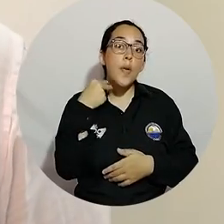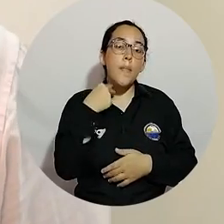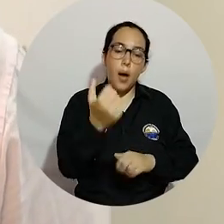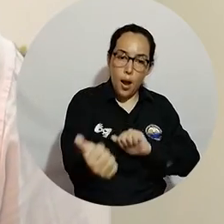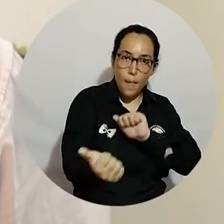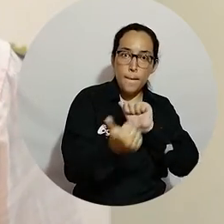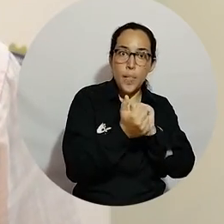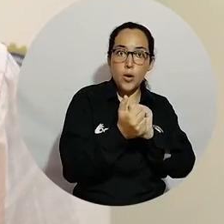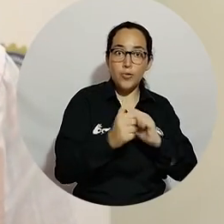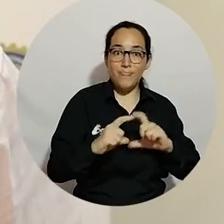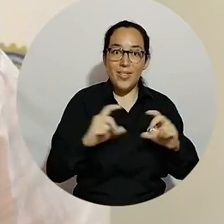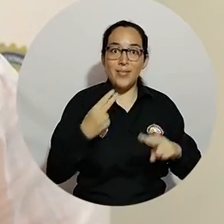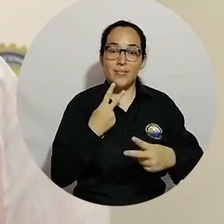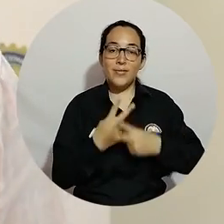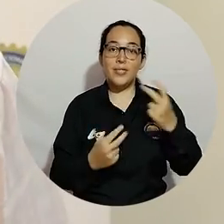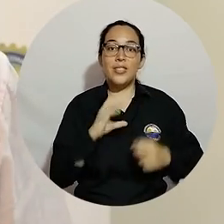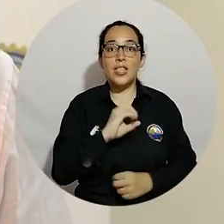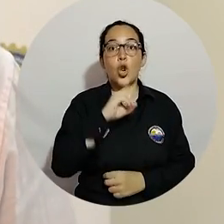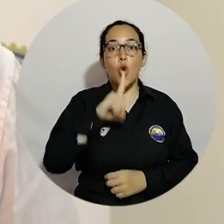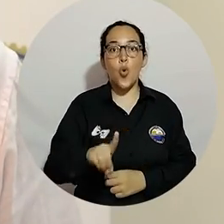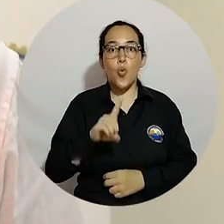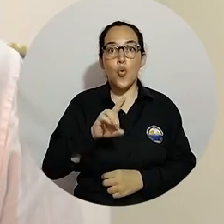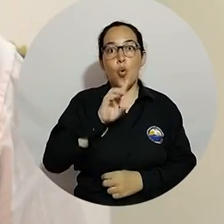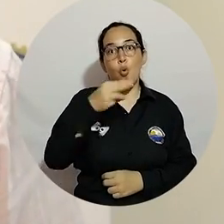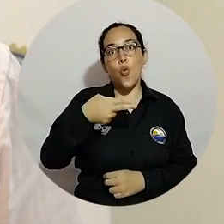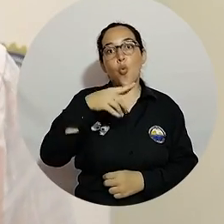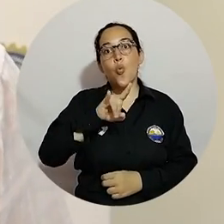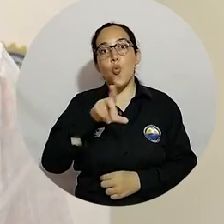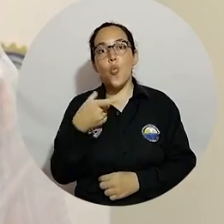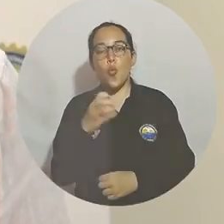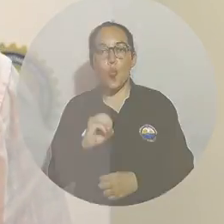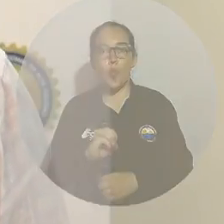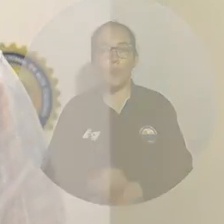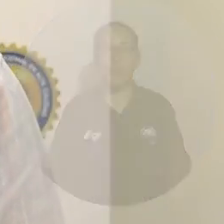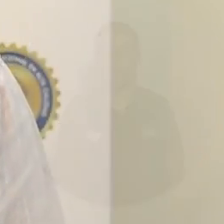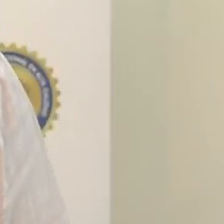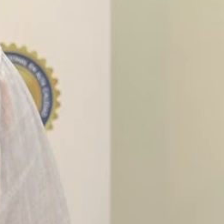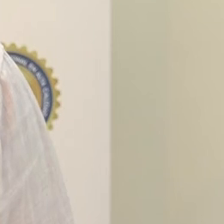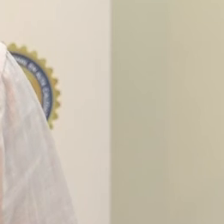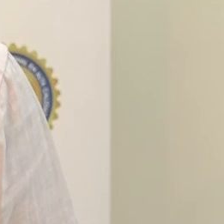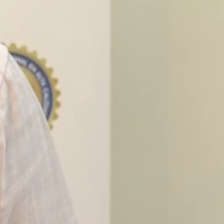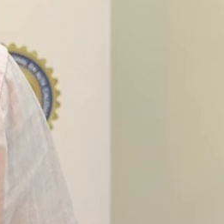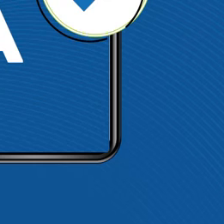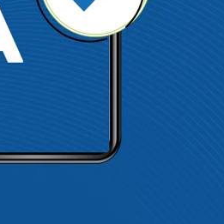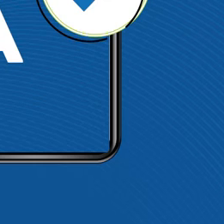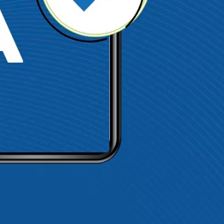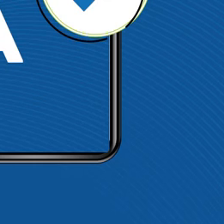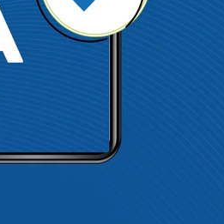19 de noviembre, acompáñenme en el tarjetón, el 01 Hugo Mercado, Mirí Vázquez.